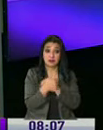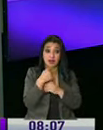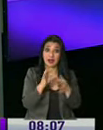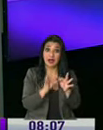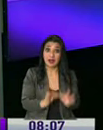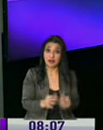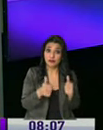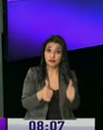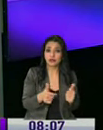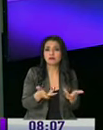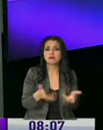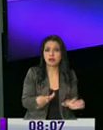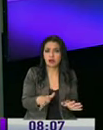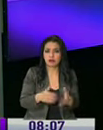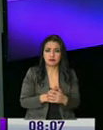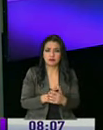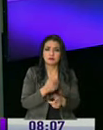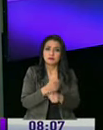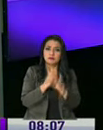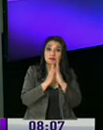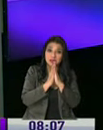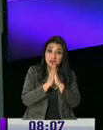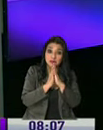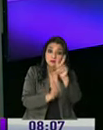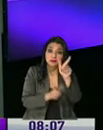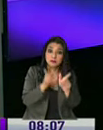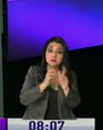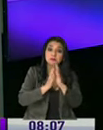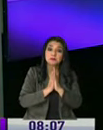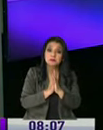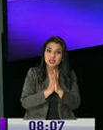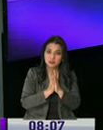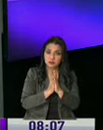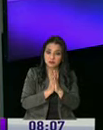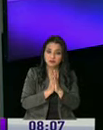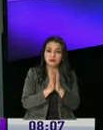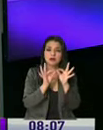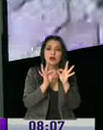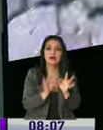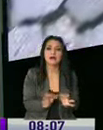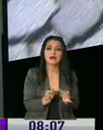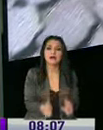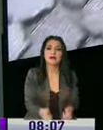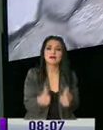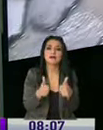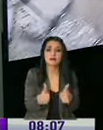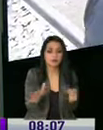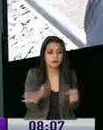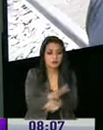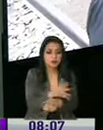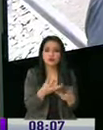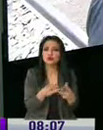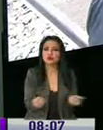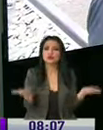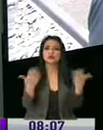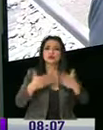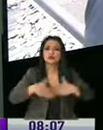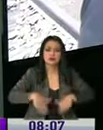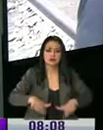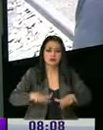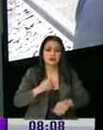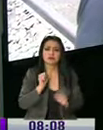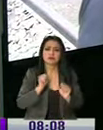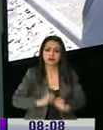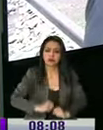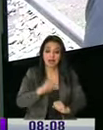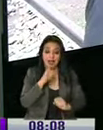bien. Entonces la solicitud que hacen nuestros vecinos, en este caso, es que lo arreglen bien, que solucionen el hueco, solucionen la fuga de